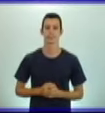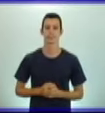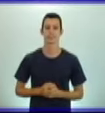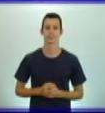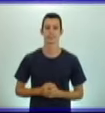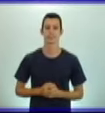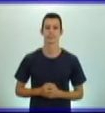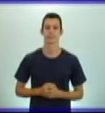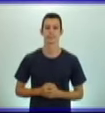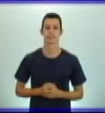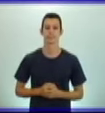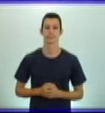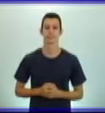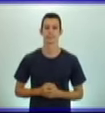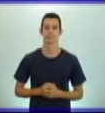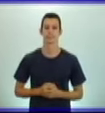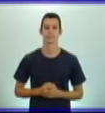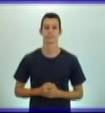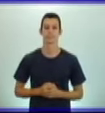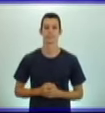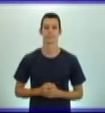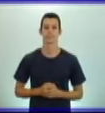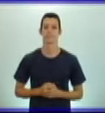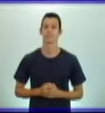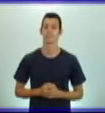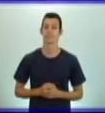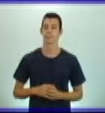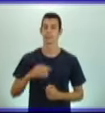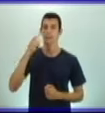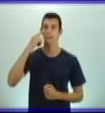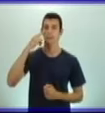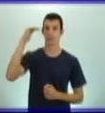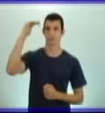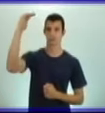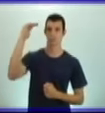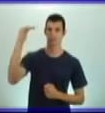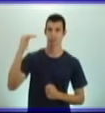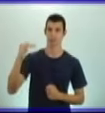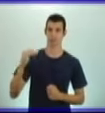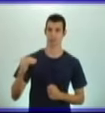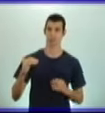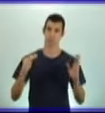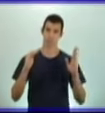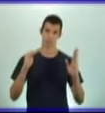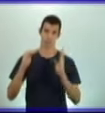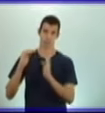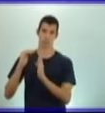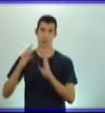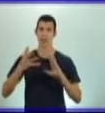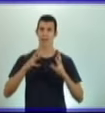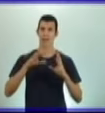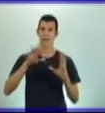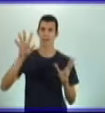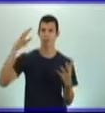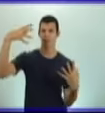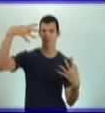equivalente a la otra expresión que tenemos arriba, o unión menos 3, punto y coma,